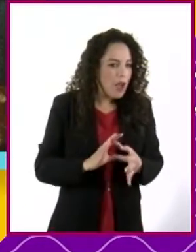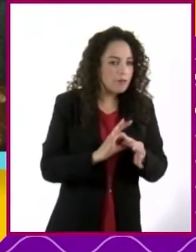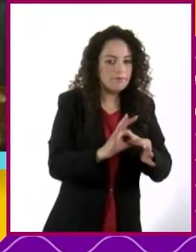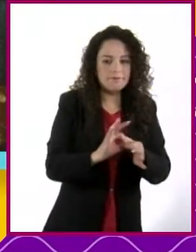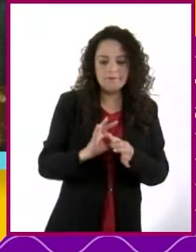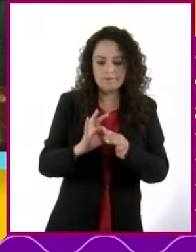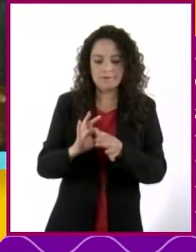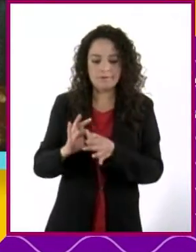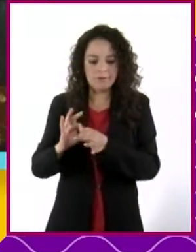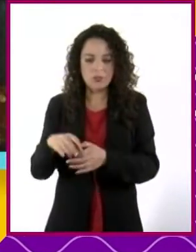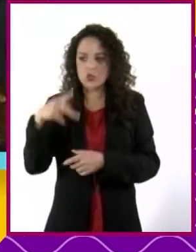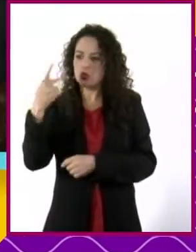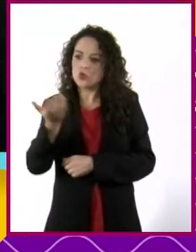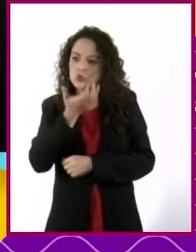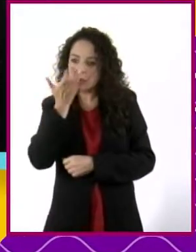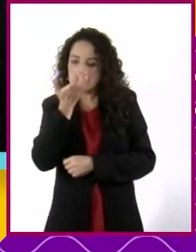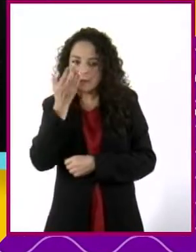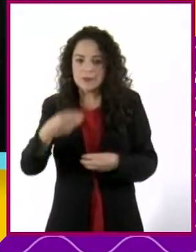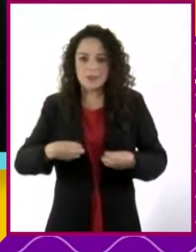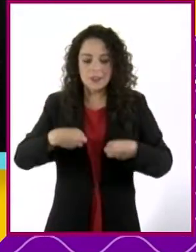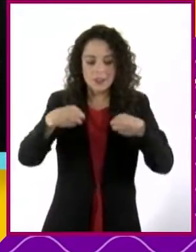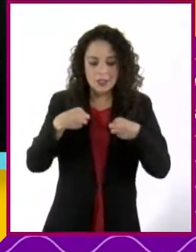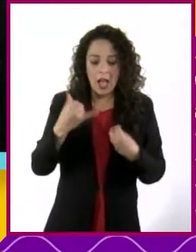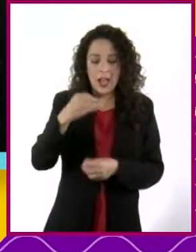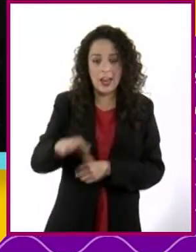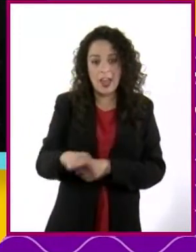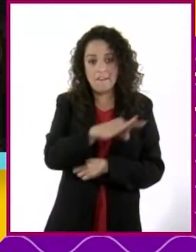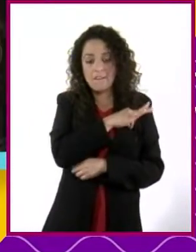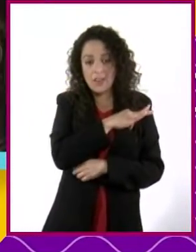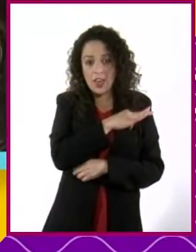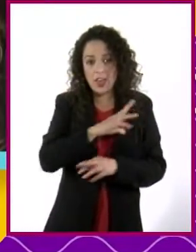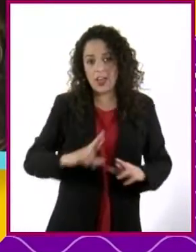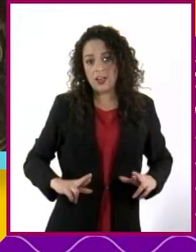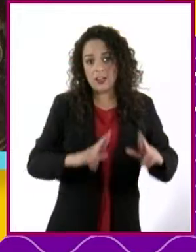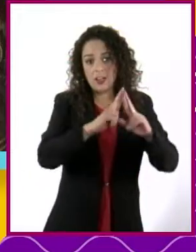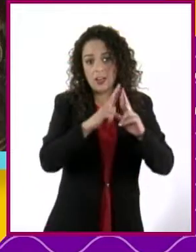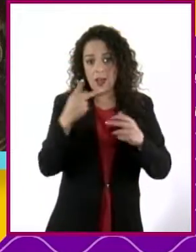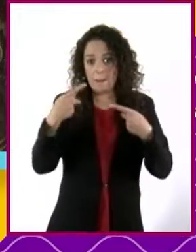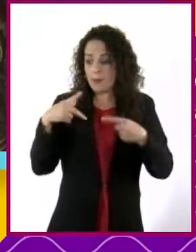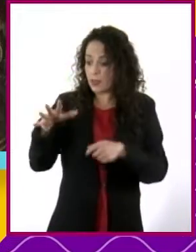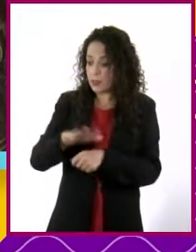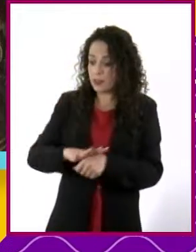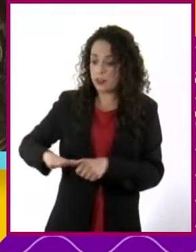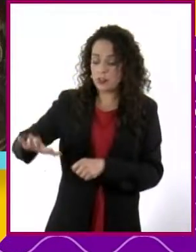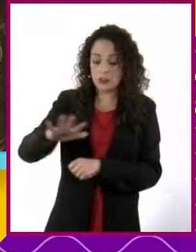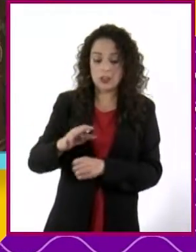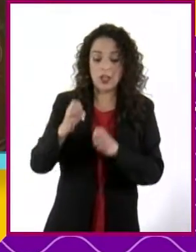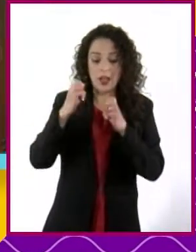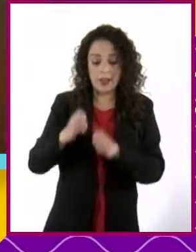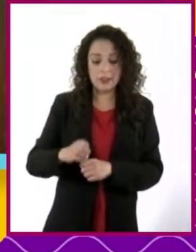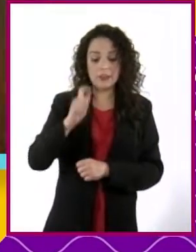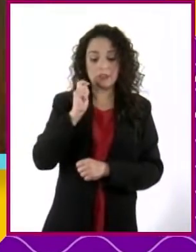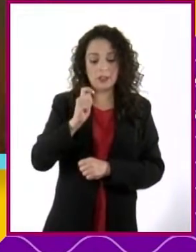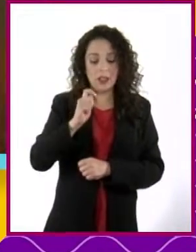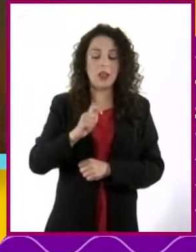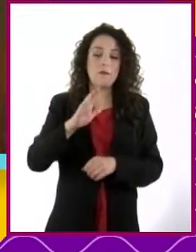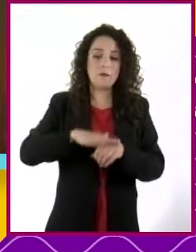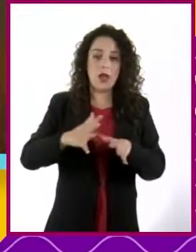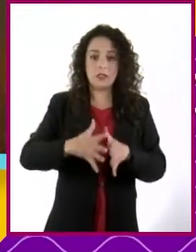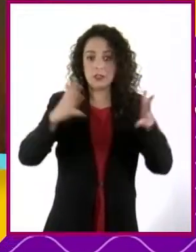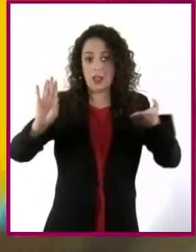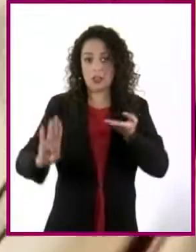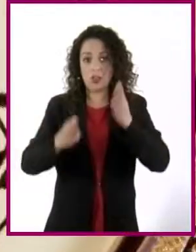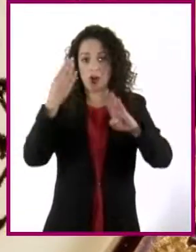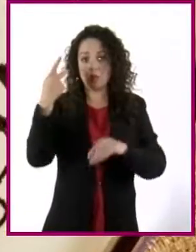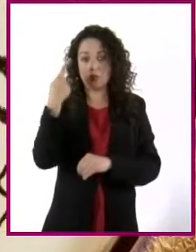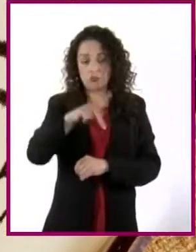los gestos cotidianos y la fe religiosa de una sociedad que conformaba el territorio católico más grande del